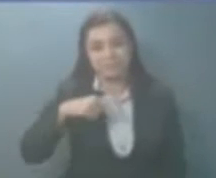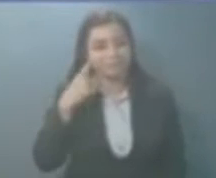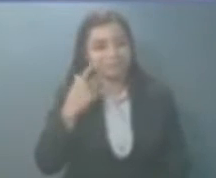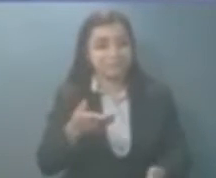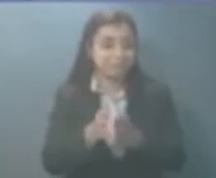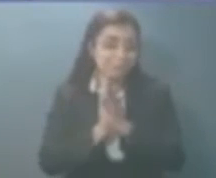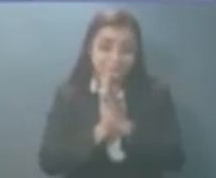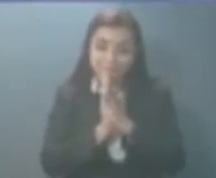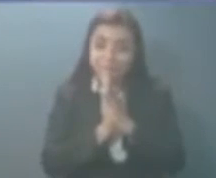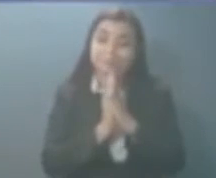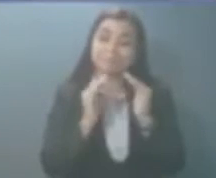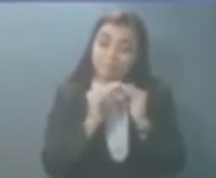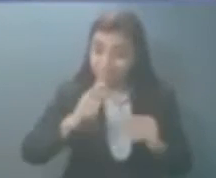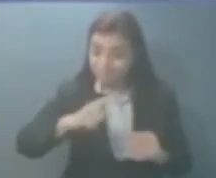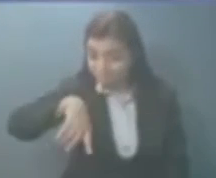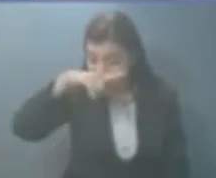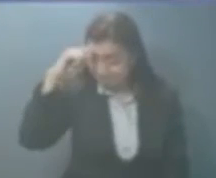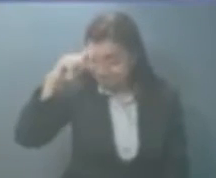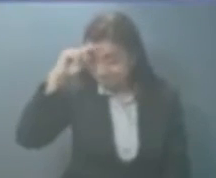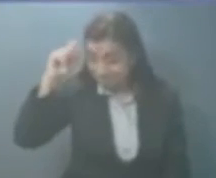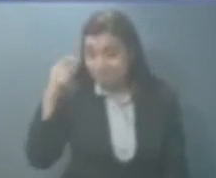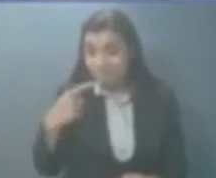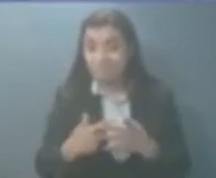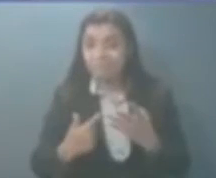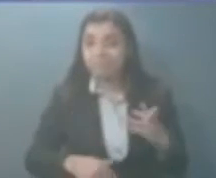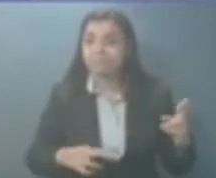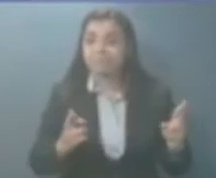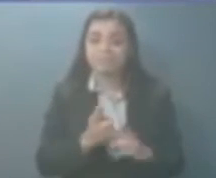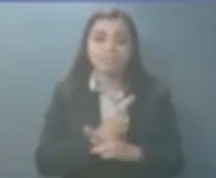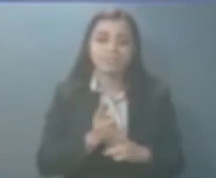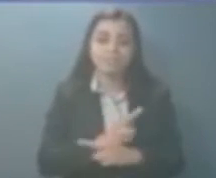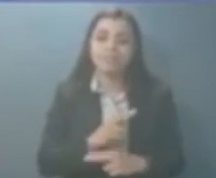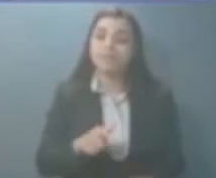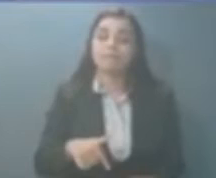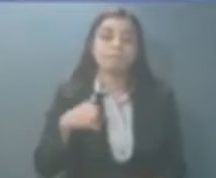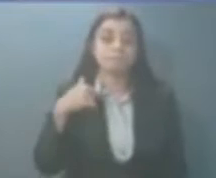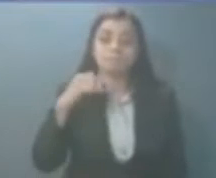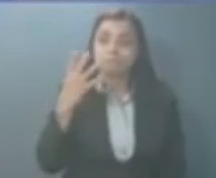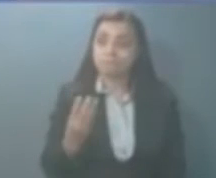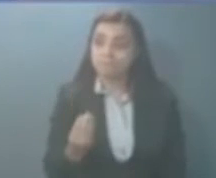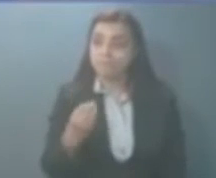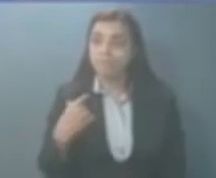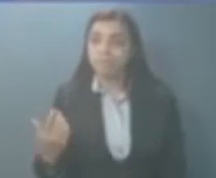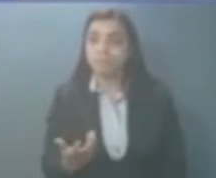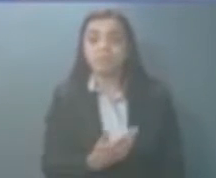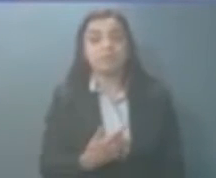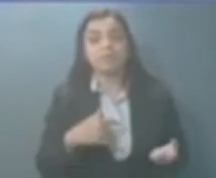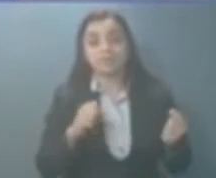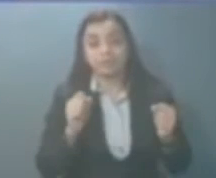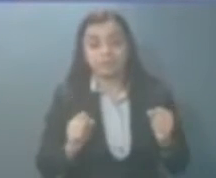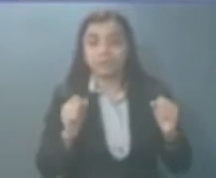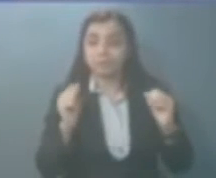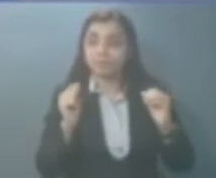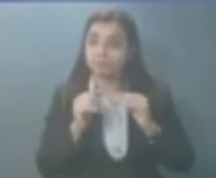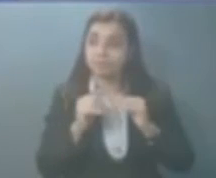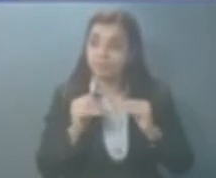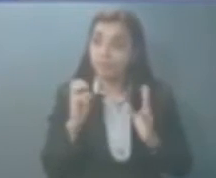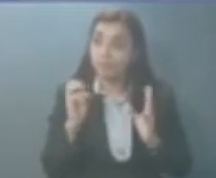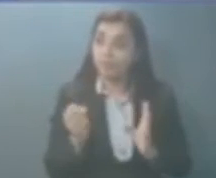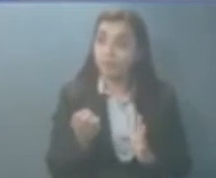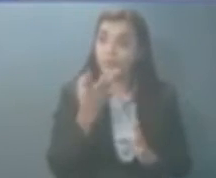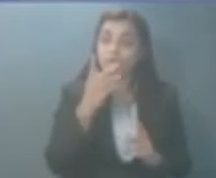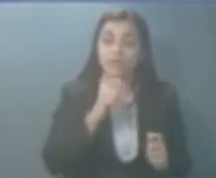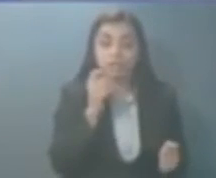solicitando que trabajáramos por esta reforma. Este día traemos concretamente ya los